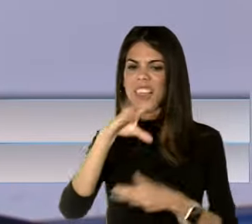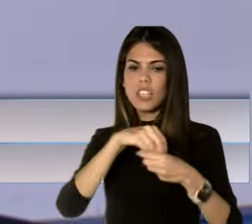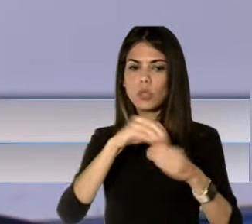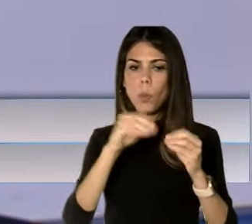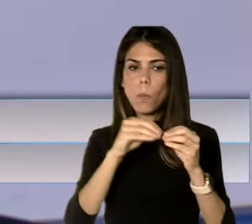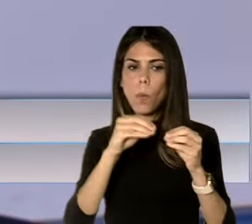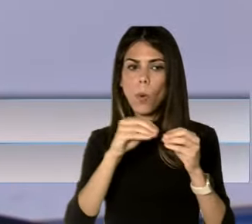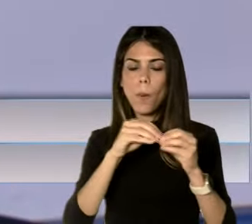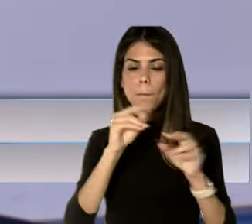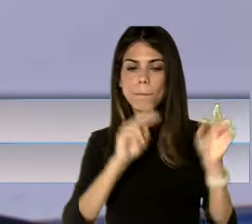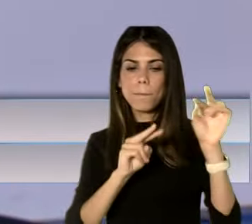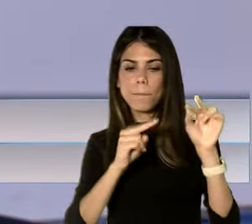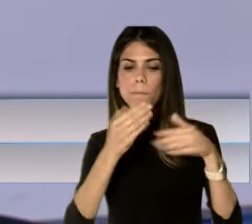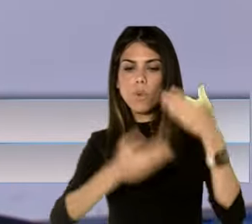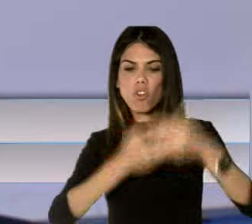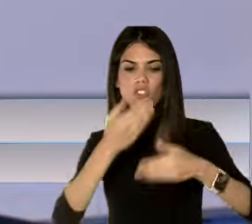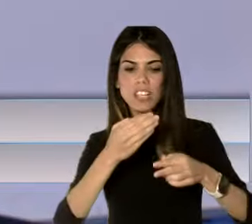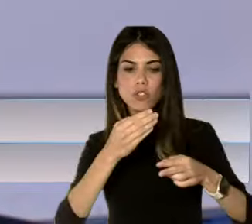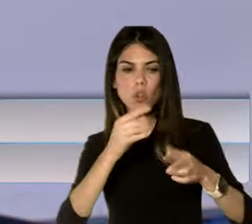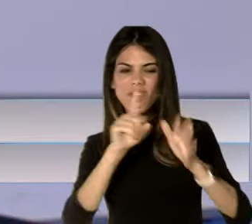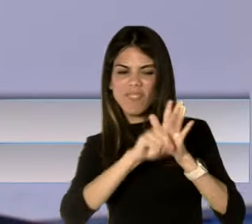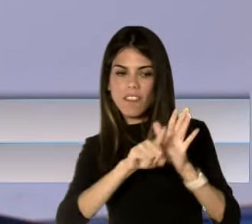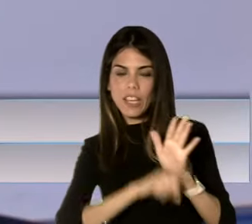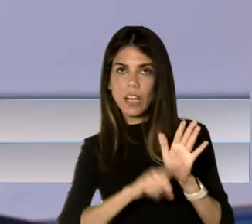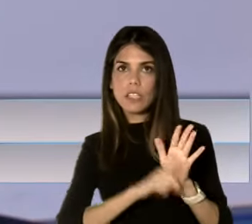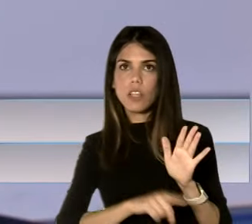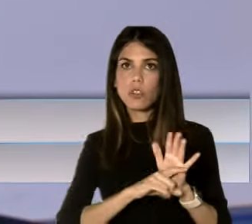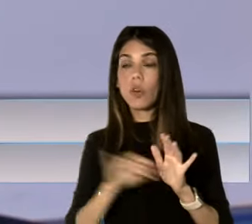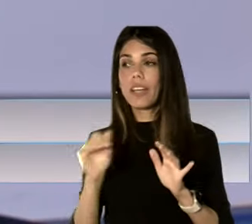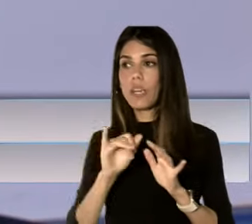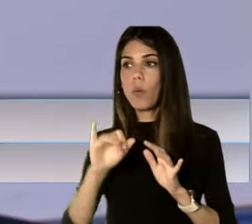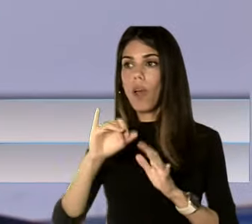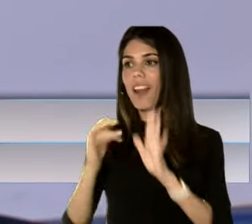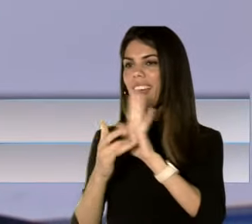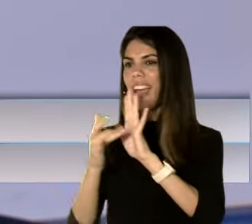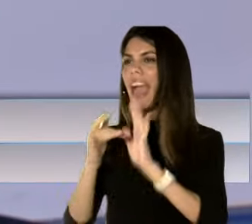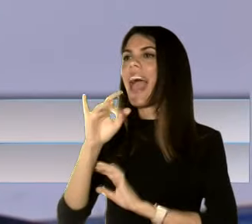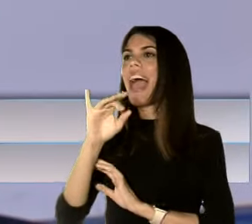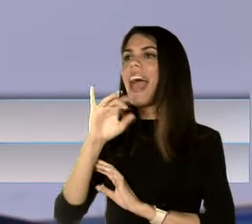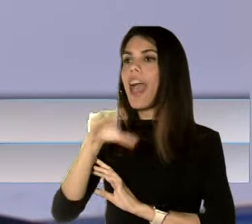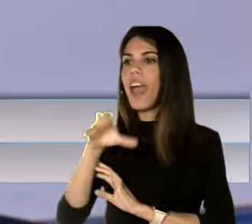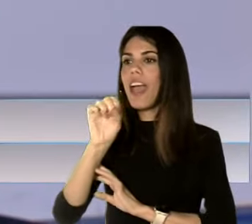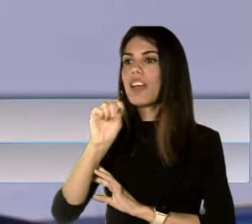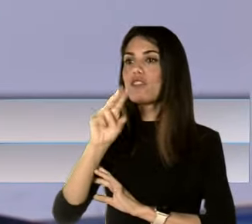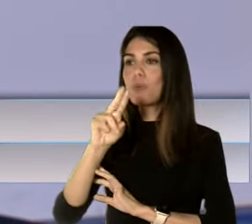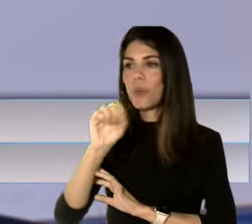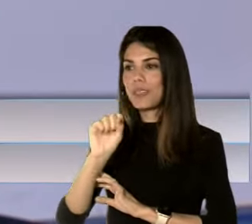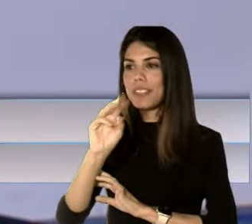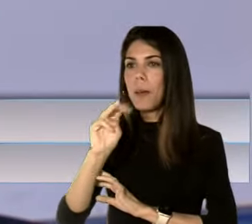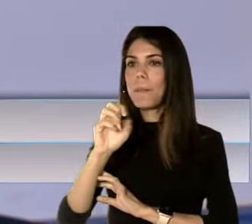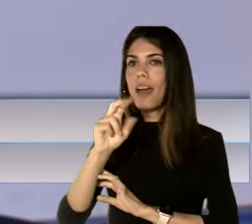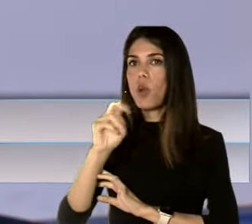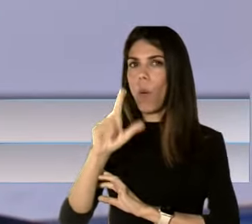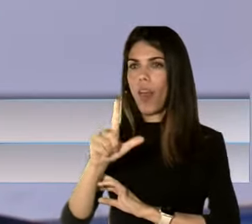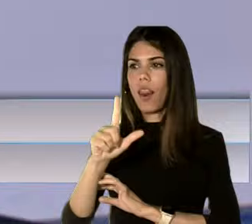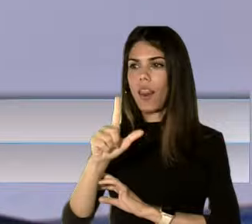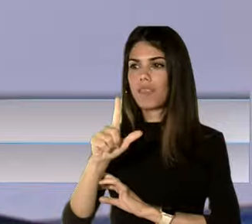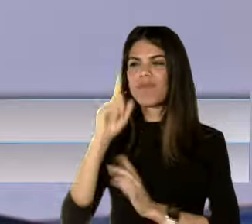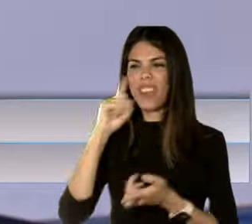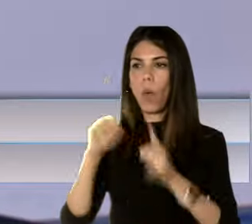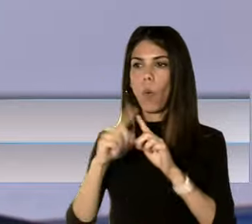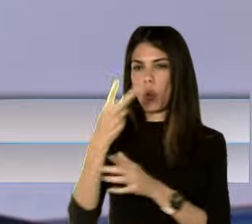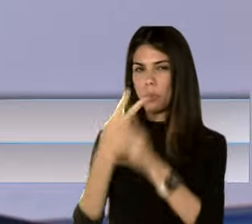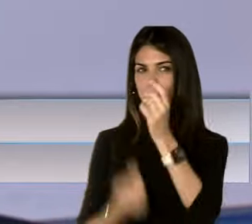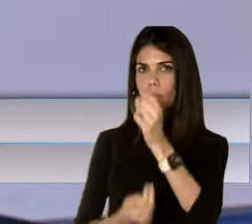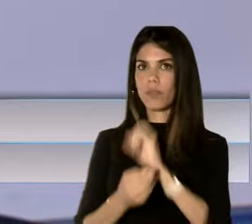entiende en ese sentido que se debe fiscalizar lo mismo que Jesús Manuel eh la comisionada y candidata verdad y